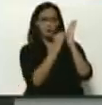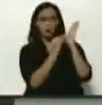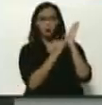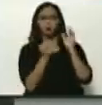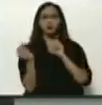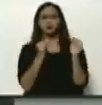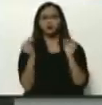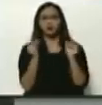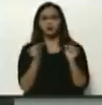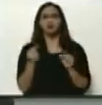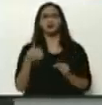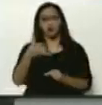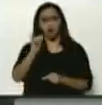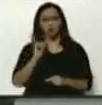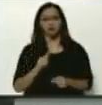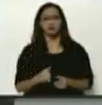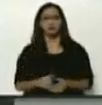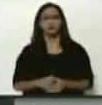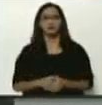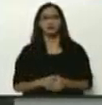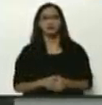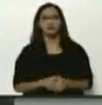interno?